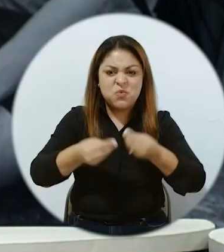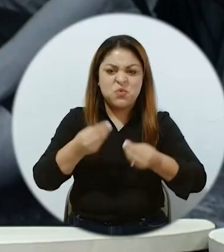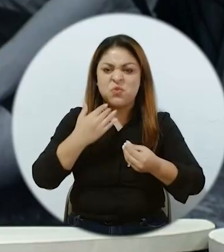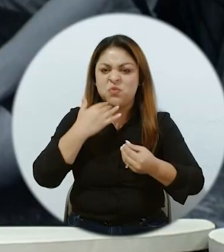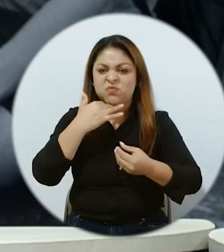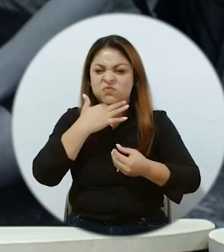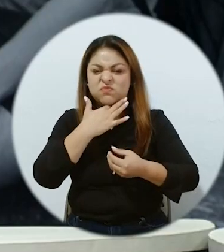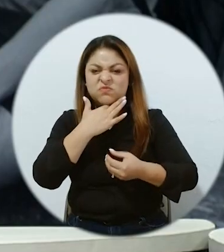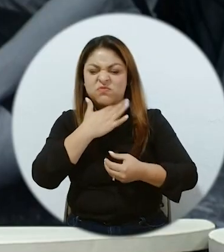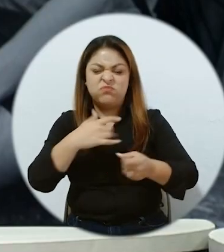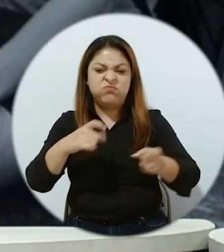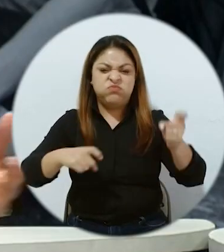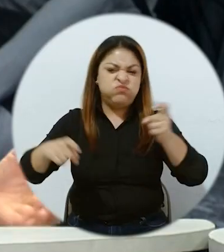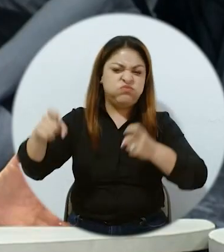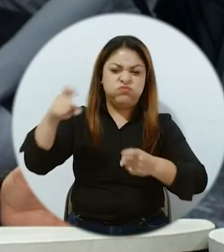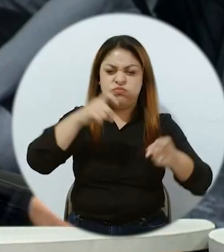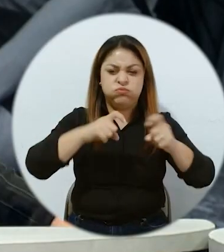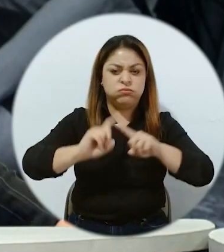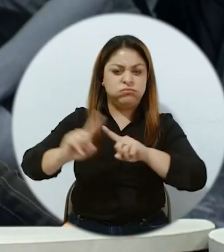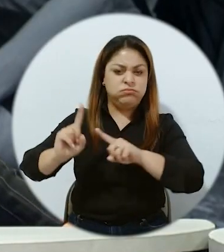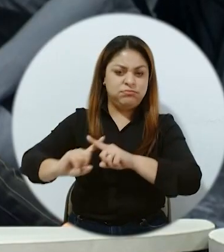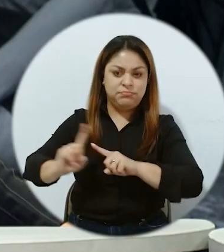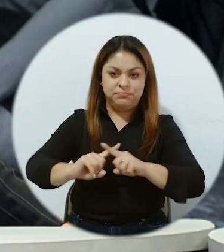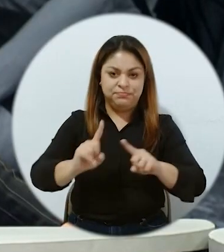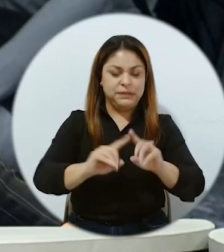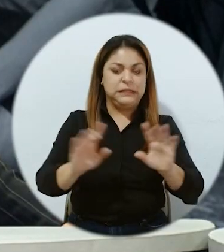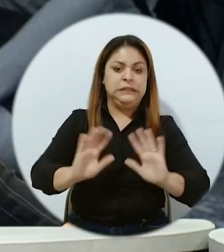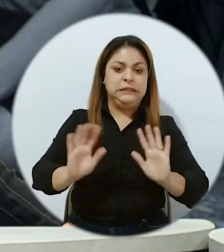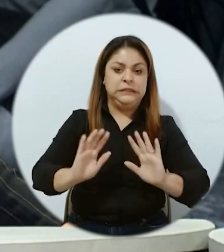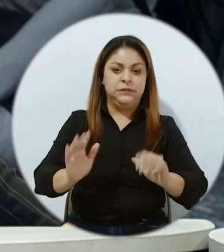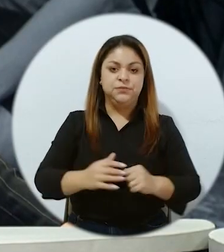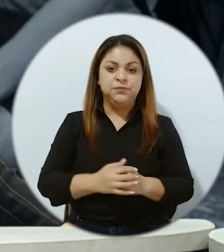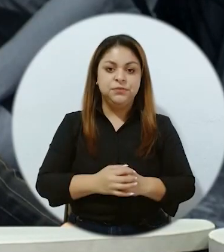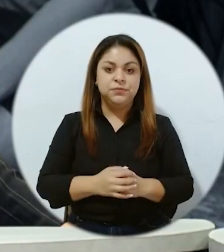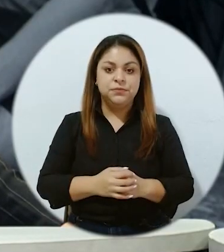la contaminación excesiva a través del uso de diferentes químicos.